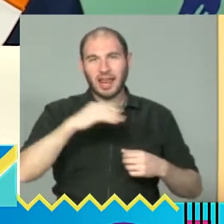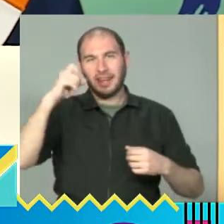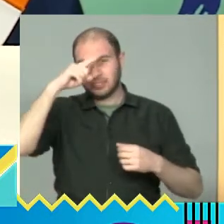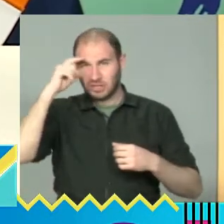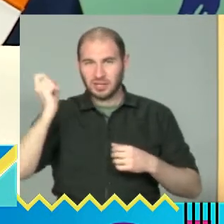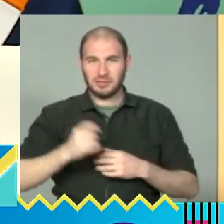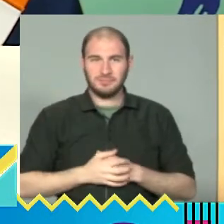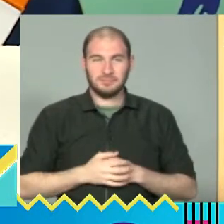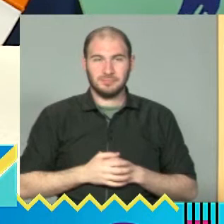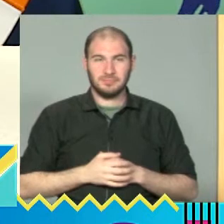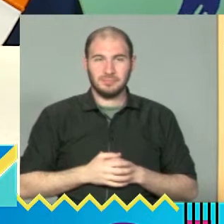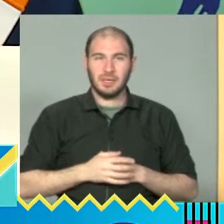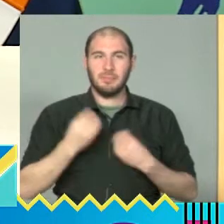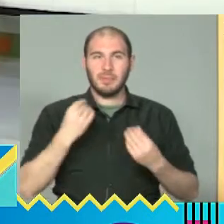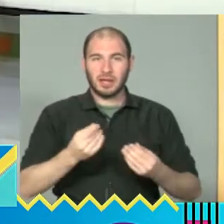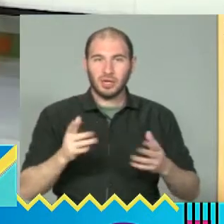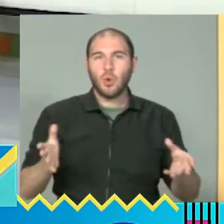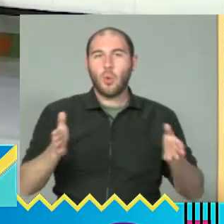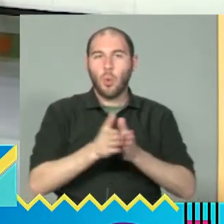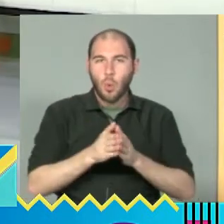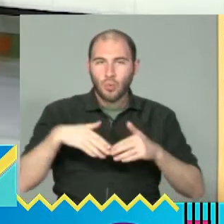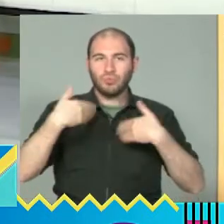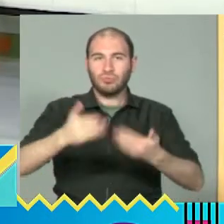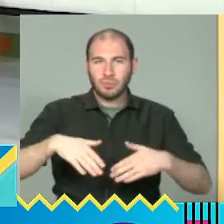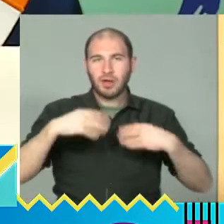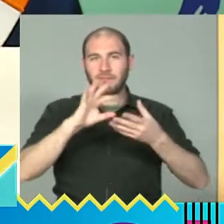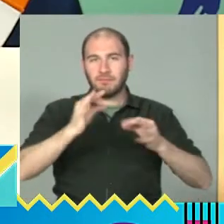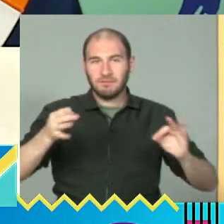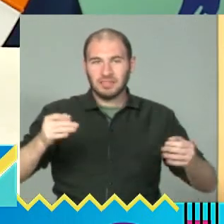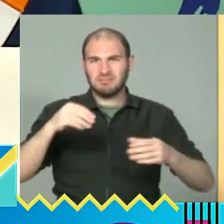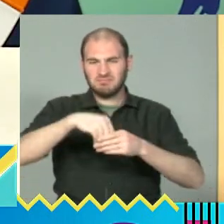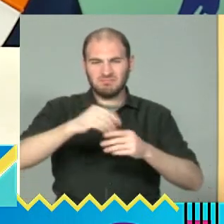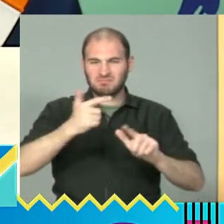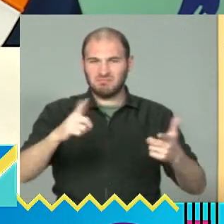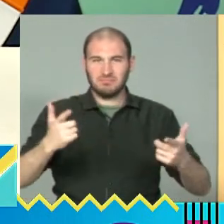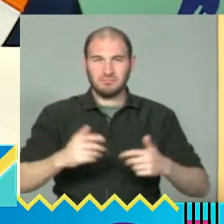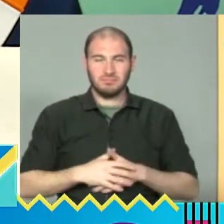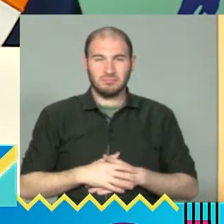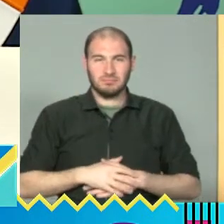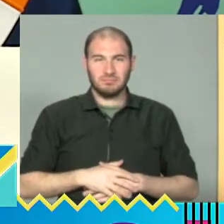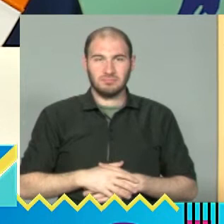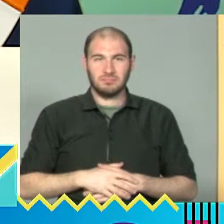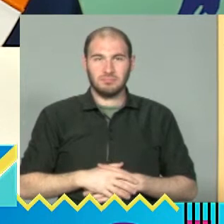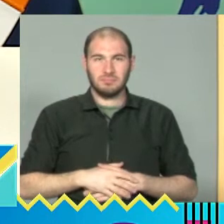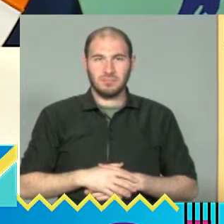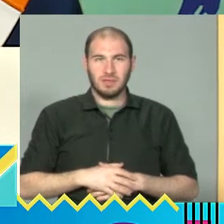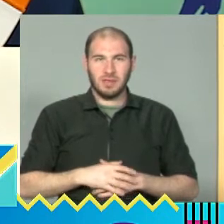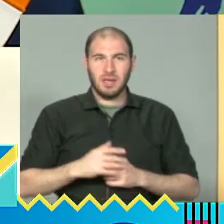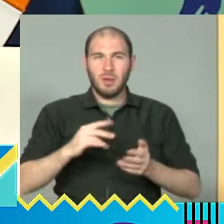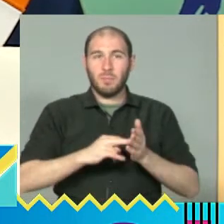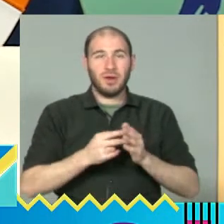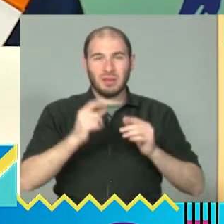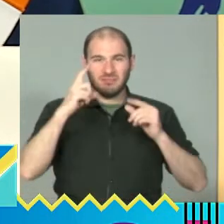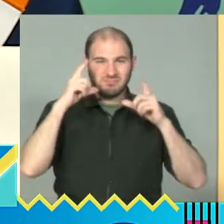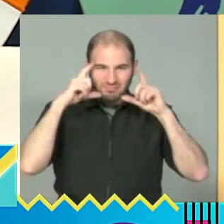nacionales, para tratar de salir todos juntos y todas esas frases que no tienen ningún contenido, el problema es que encontrás siempre las mismas